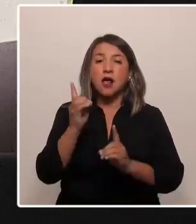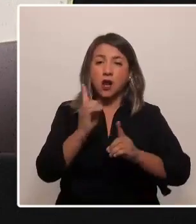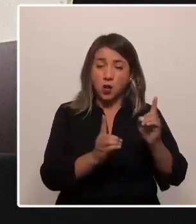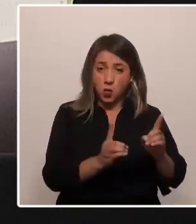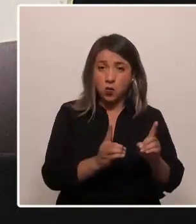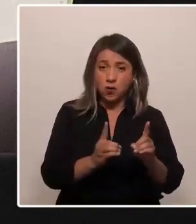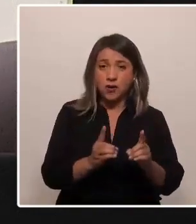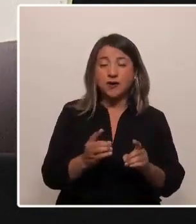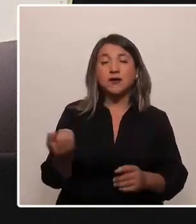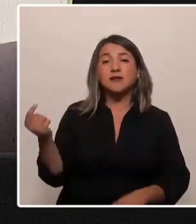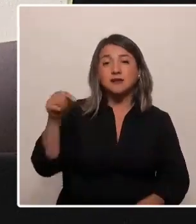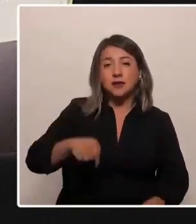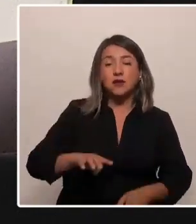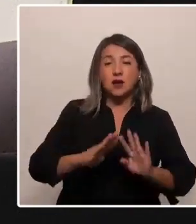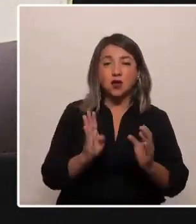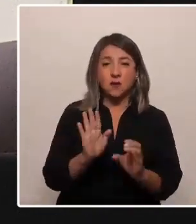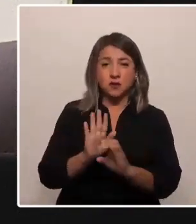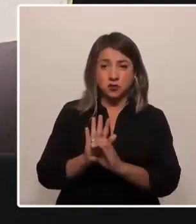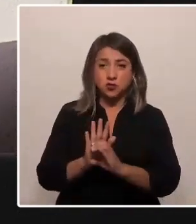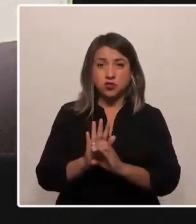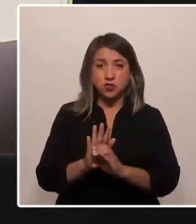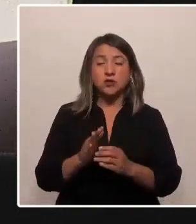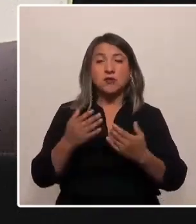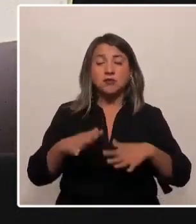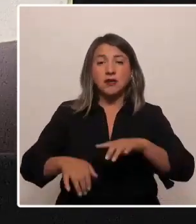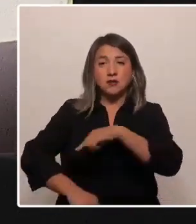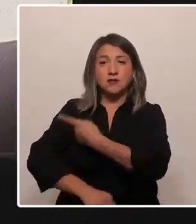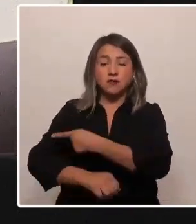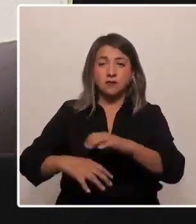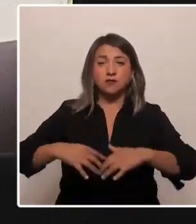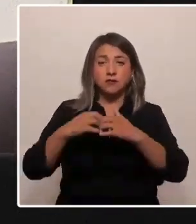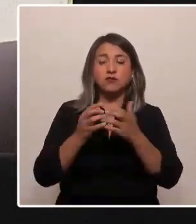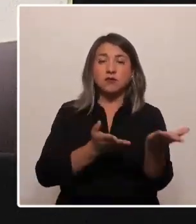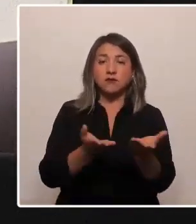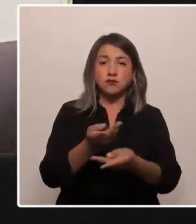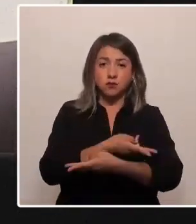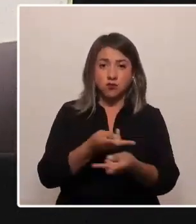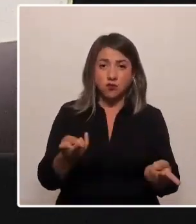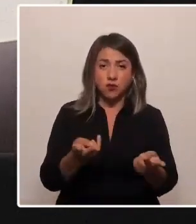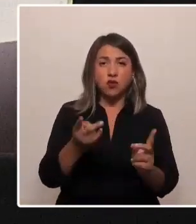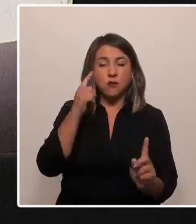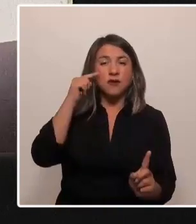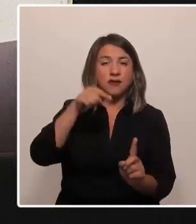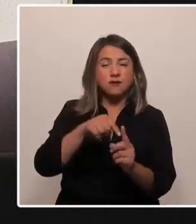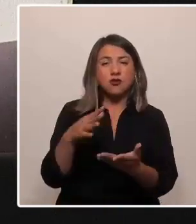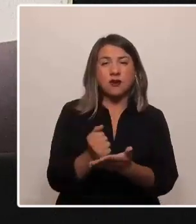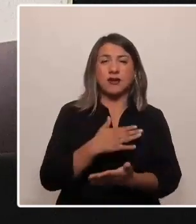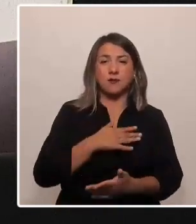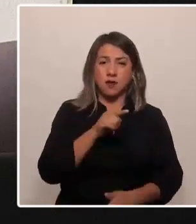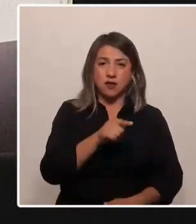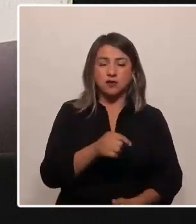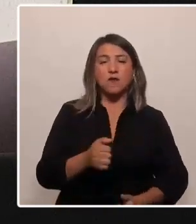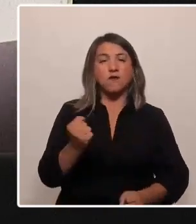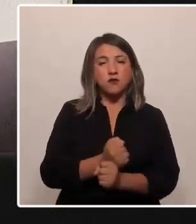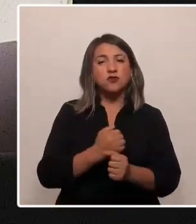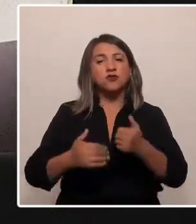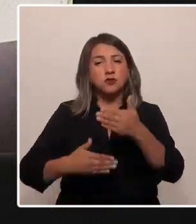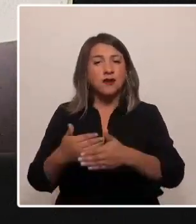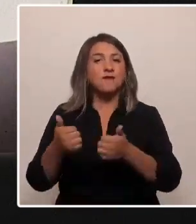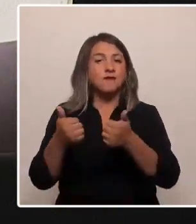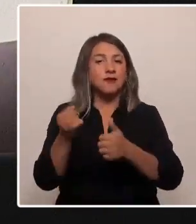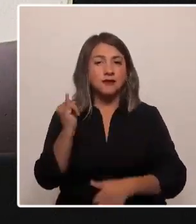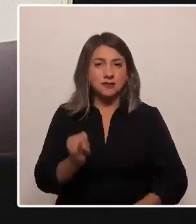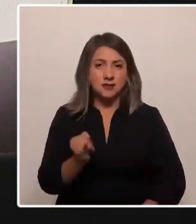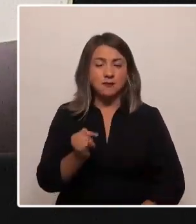a la convención. Fortalezcamos los servicios públicos. Esa es nuestra misión. Su buen funcionamiento es y será siempre